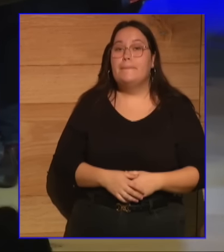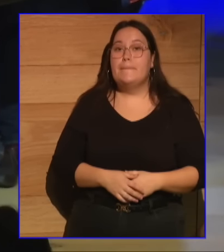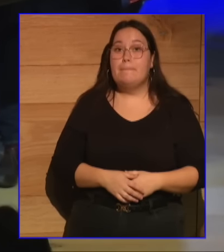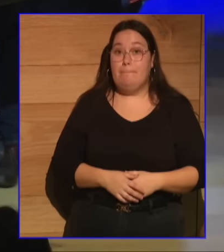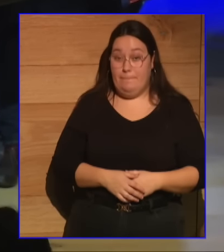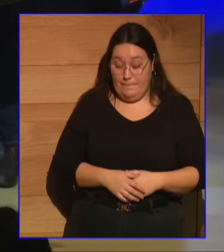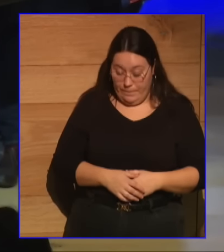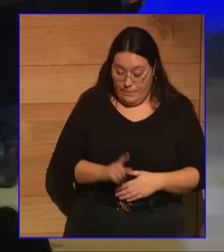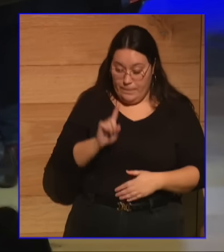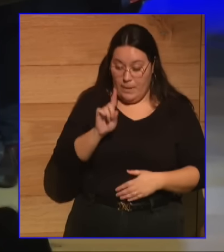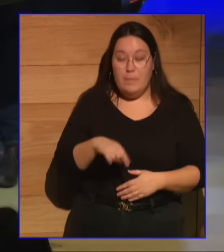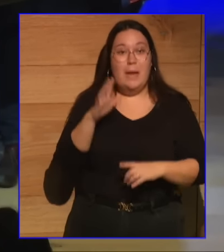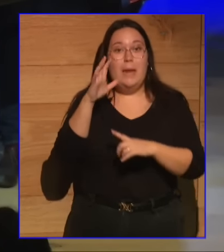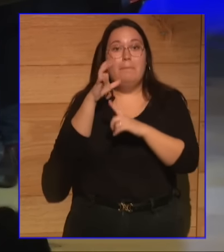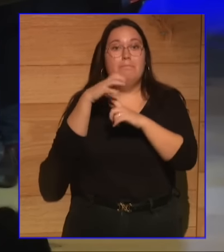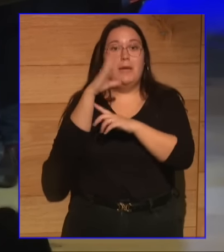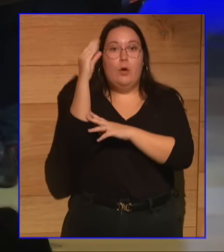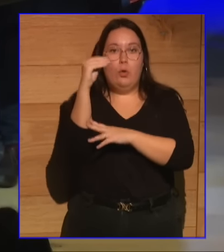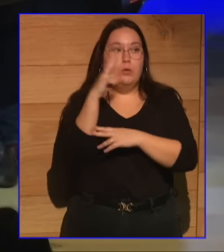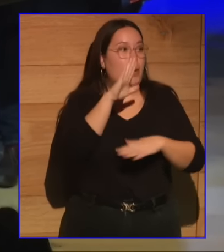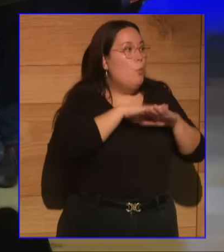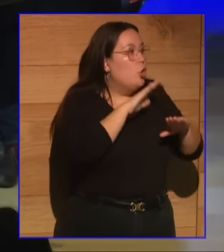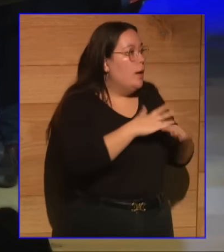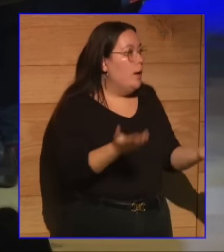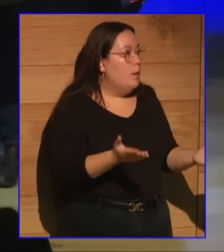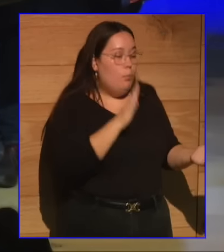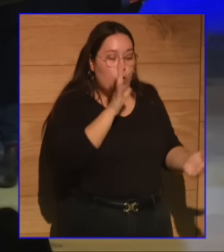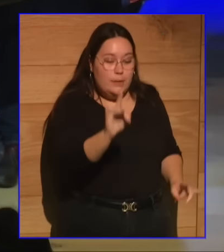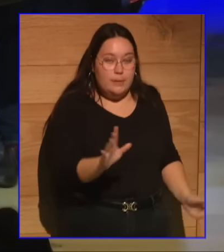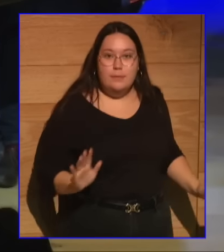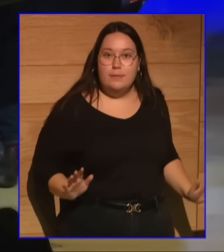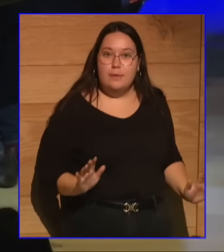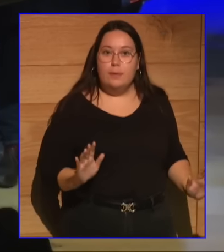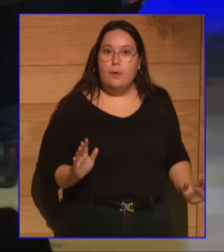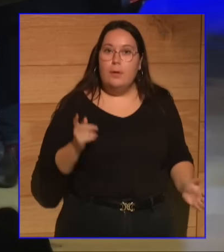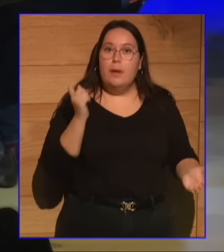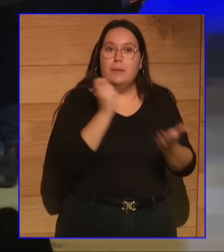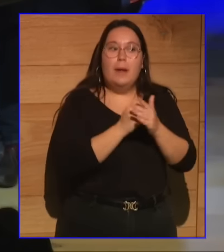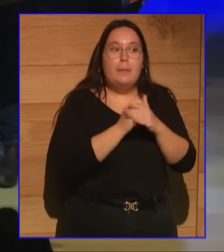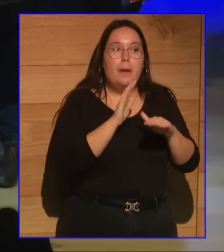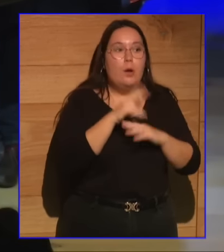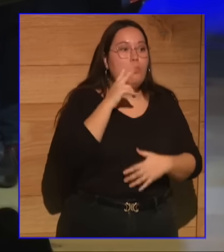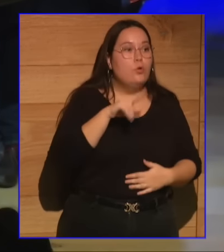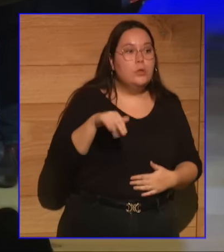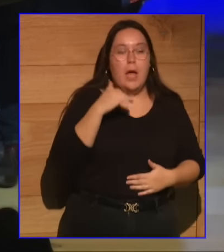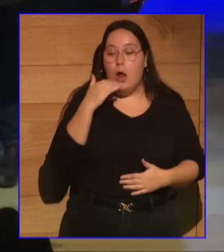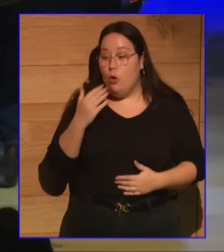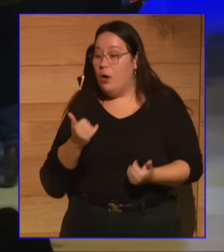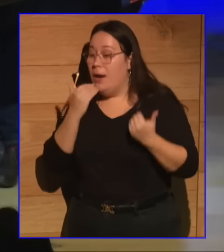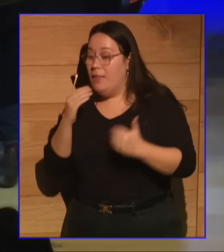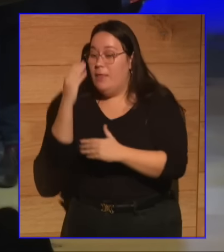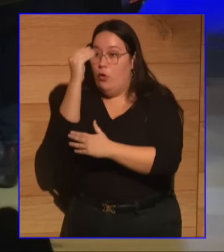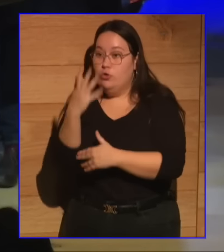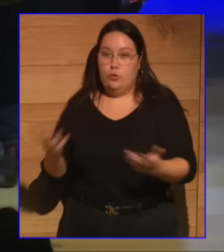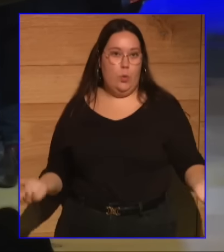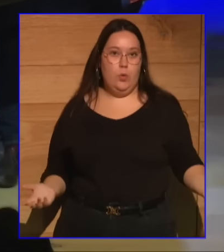Y con lo que ganó también en Parque Jurásico, que también invirtió. ¿Pero por qué? Porque sí. ¿Pero cómo vas a pagar algo para el Museo del Holocausto con los